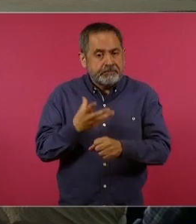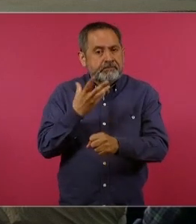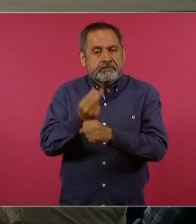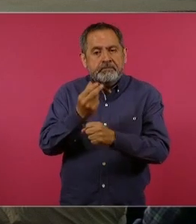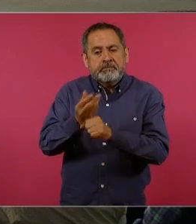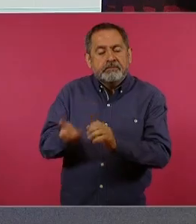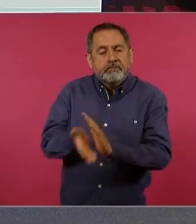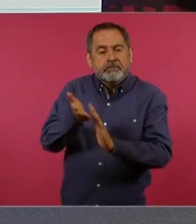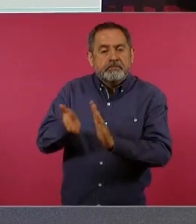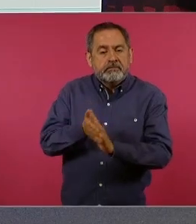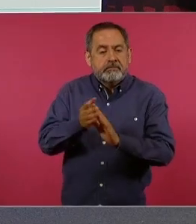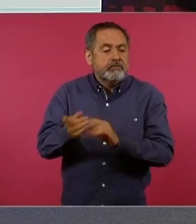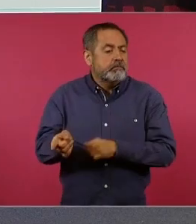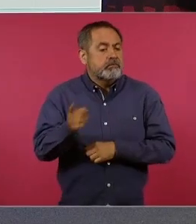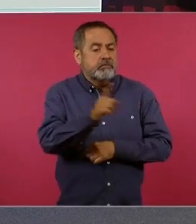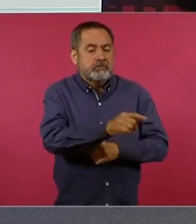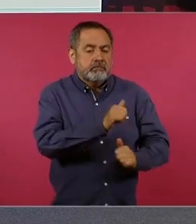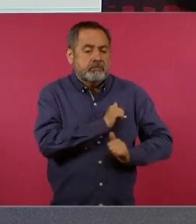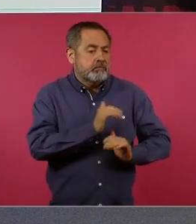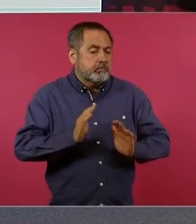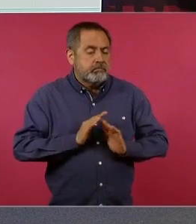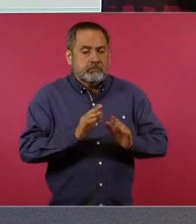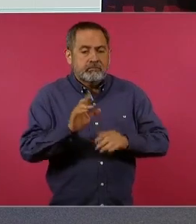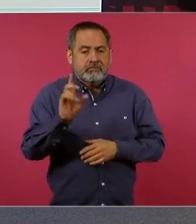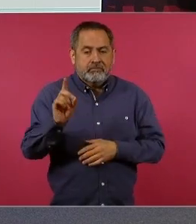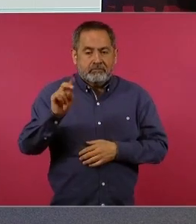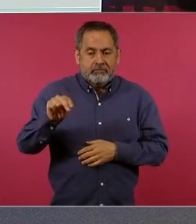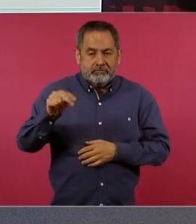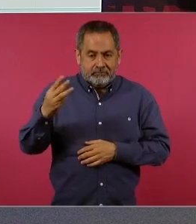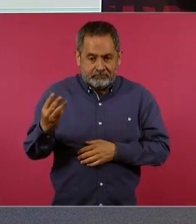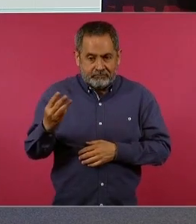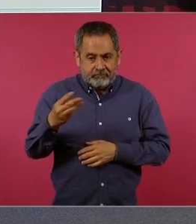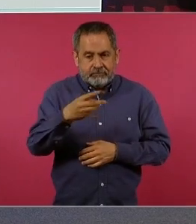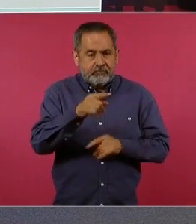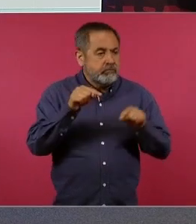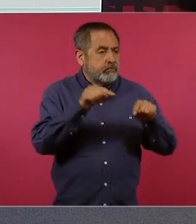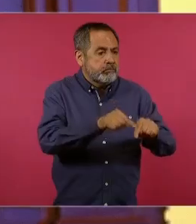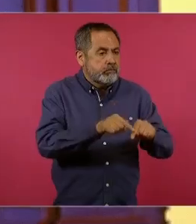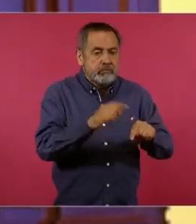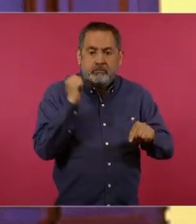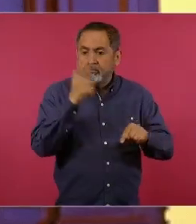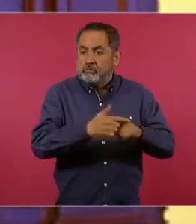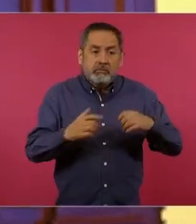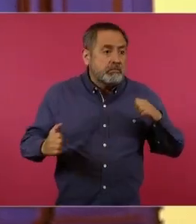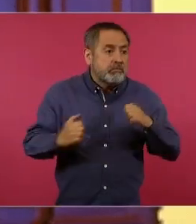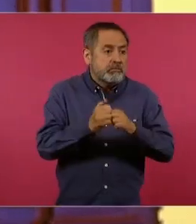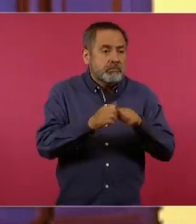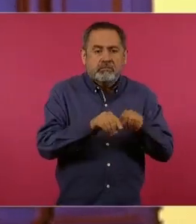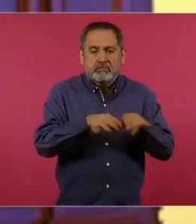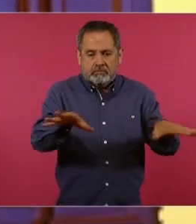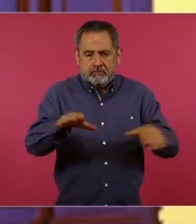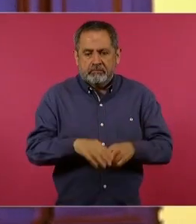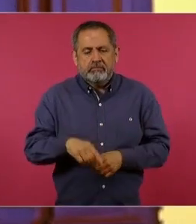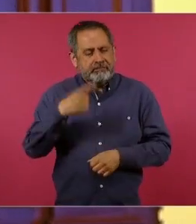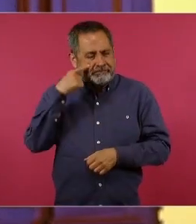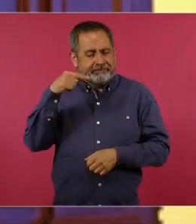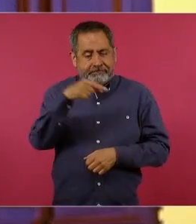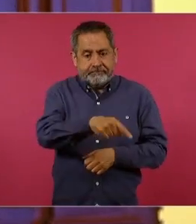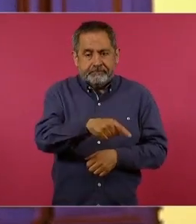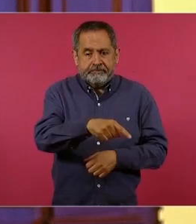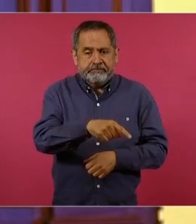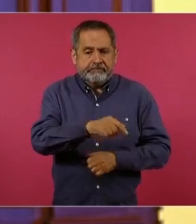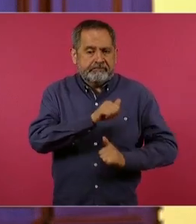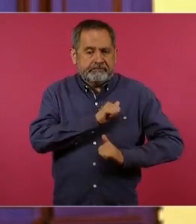También se construyó las instalaciones del Batallón de Atención a Emergencias del Plan DN-3C, que es muy importante porque dentro de la base aérea militar, donde